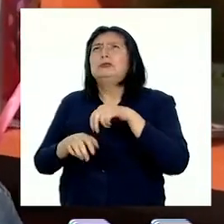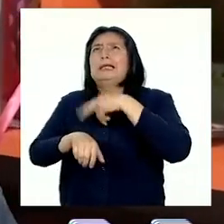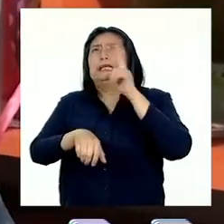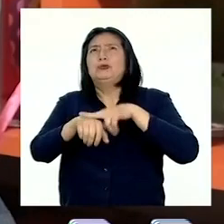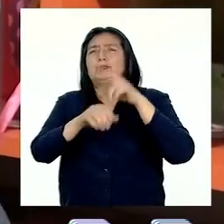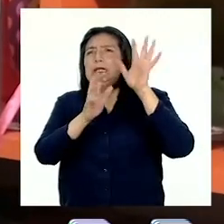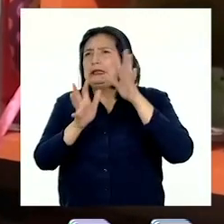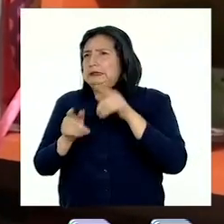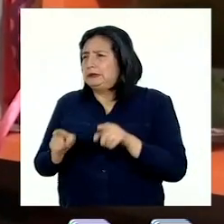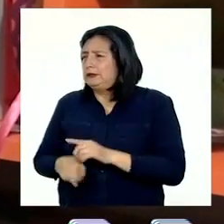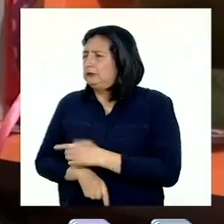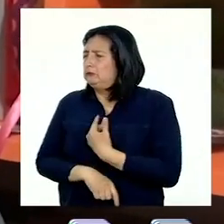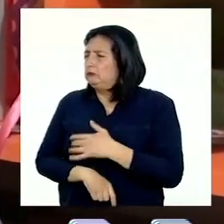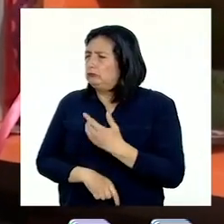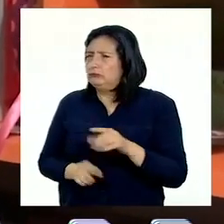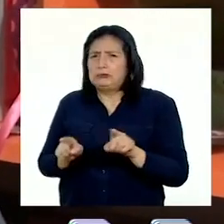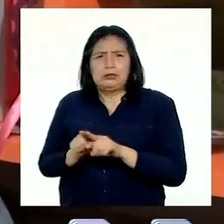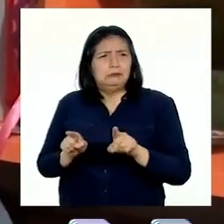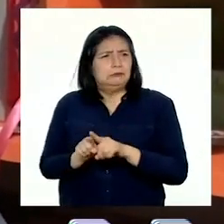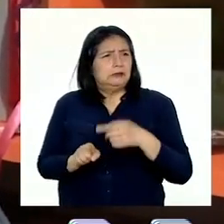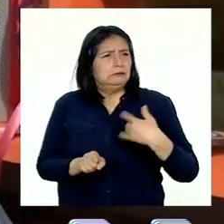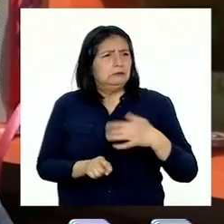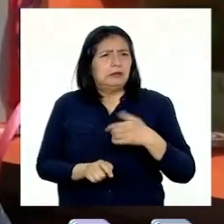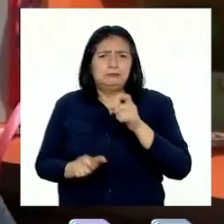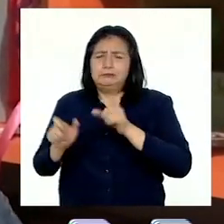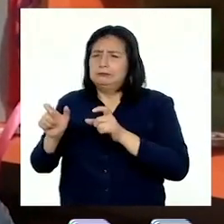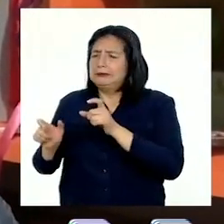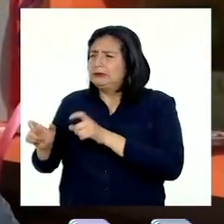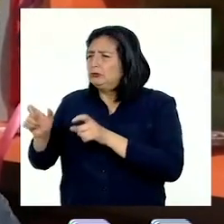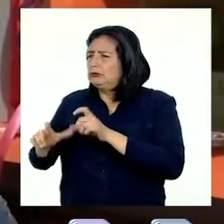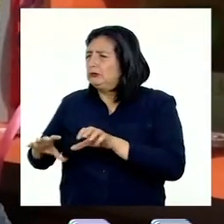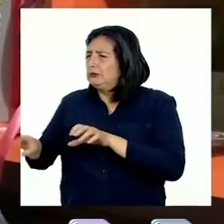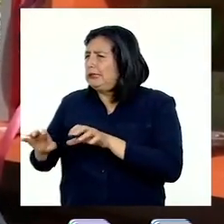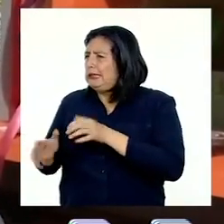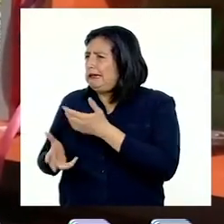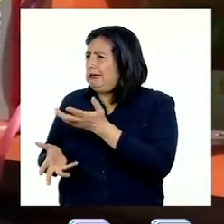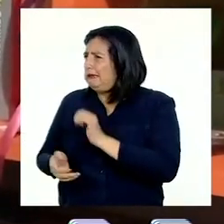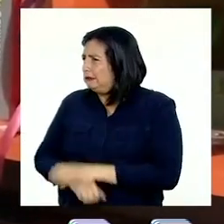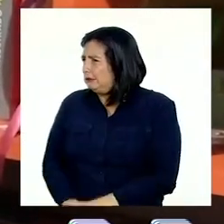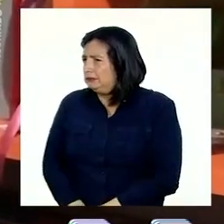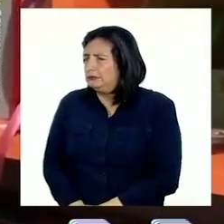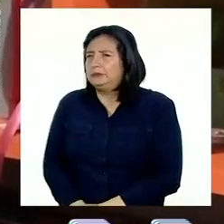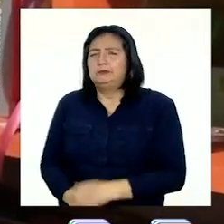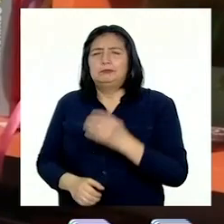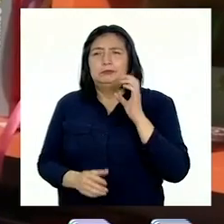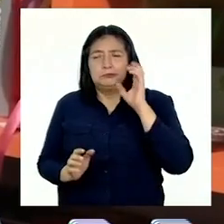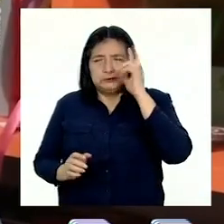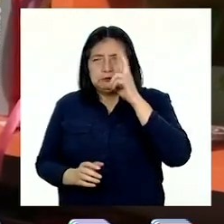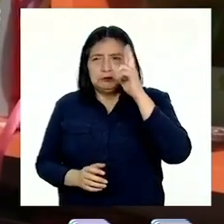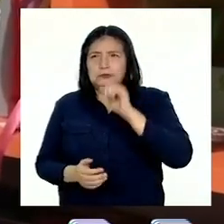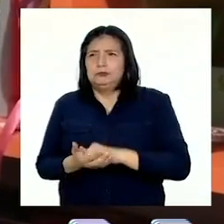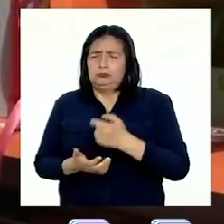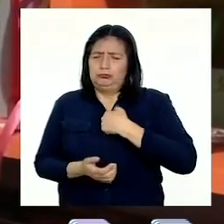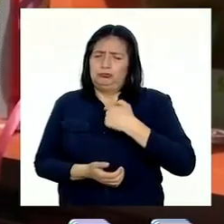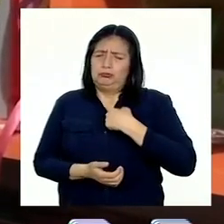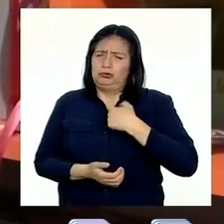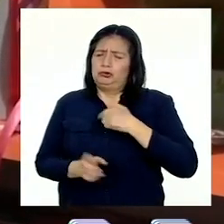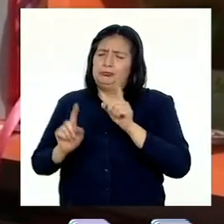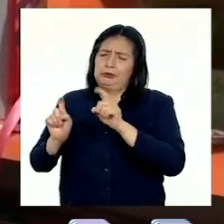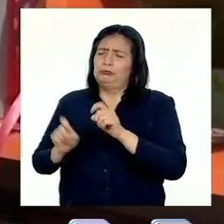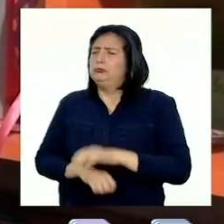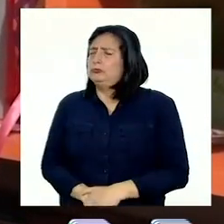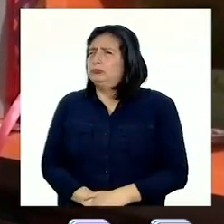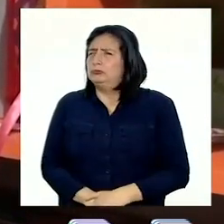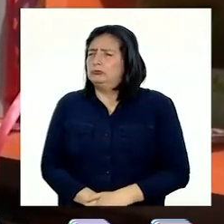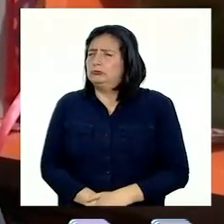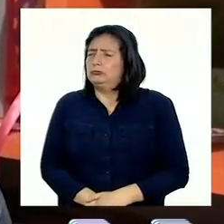fenómenos naturales, sino también por las acciones de las personas. Por eso, yo haría la